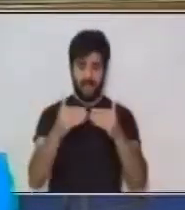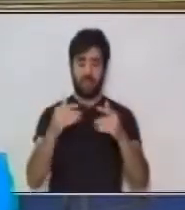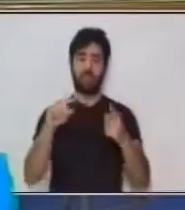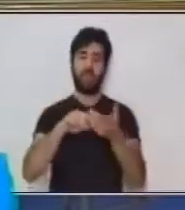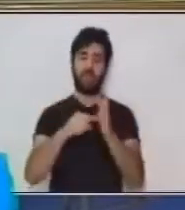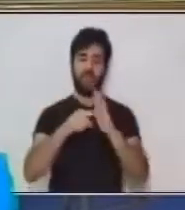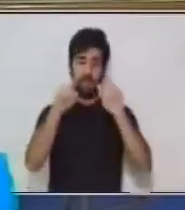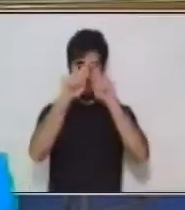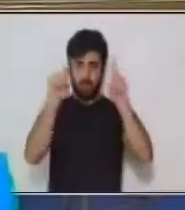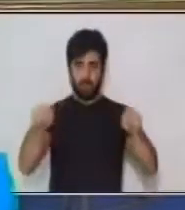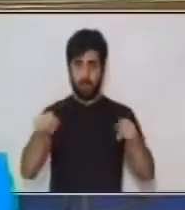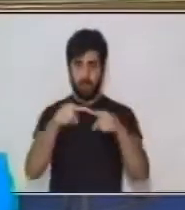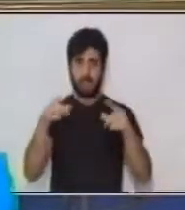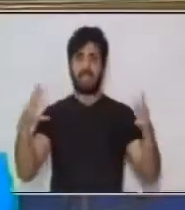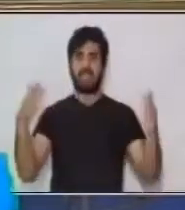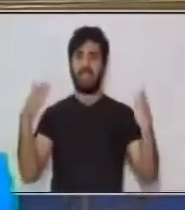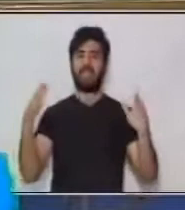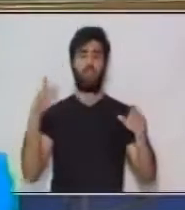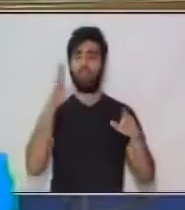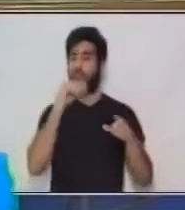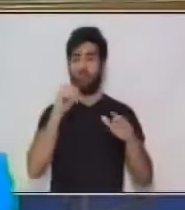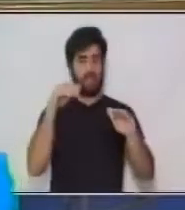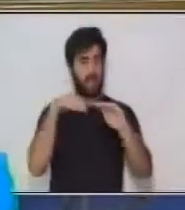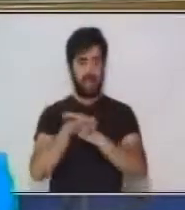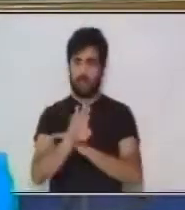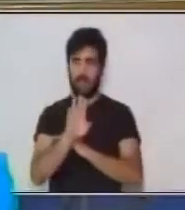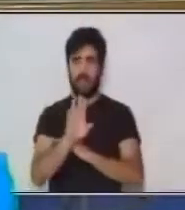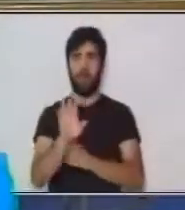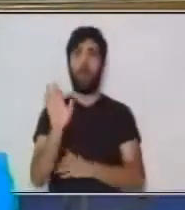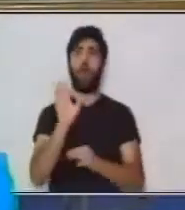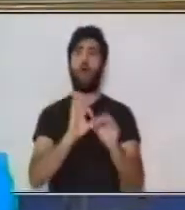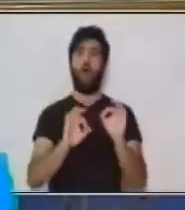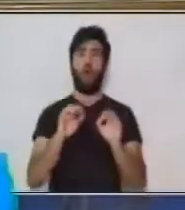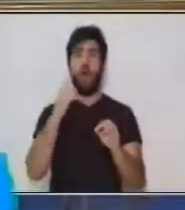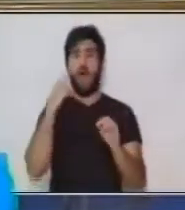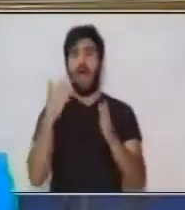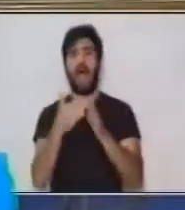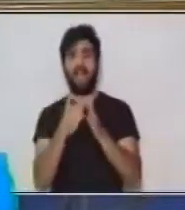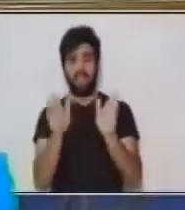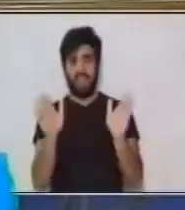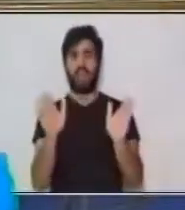está sellado, no podemos ingresar. Pero en las figuras abiertas